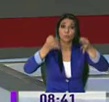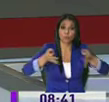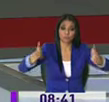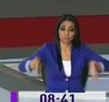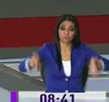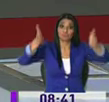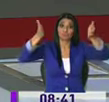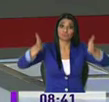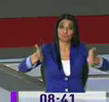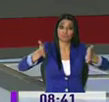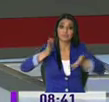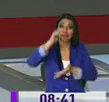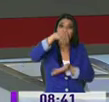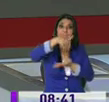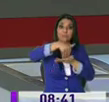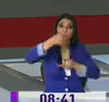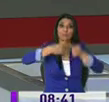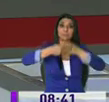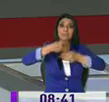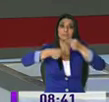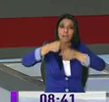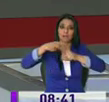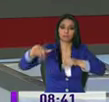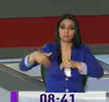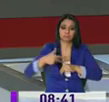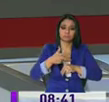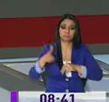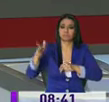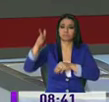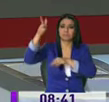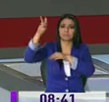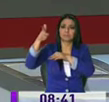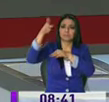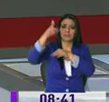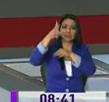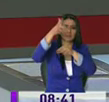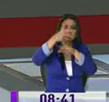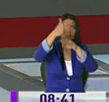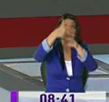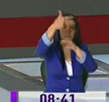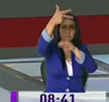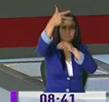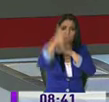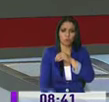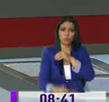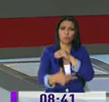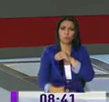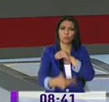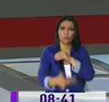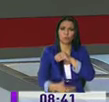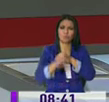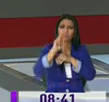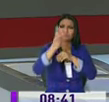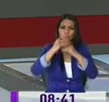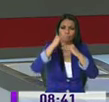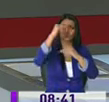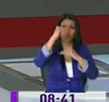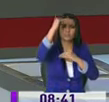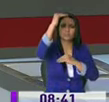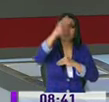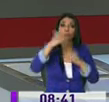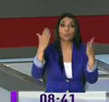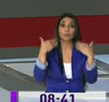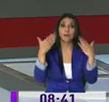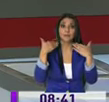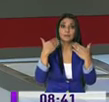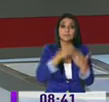pues estaba parqueado esa es la verdad y cayó del estacionamiento de un centro comercial de un segundo nivel allí en guayaquil